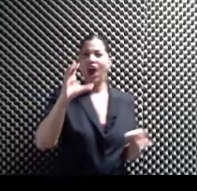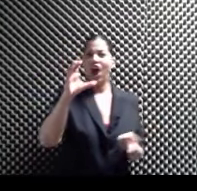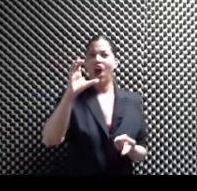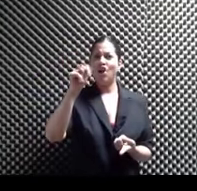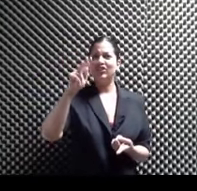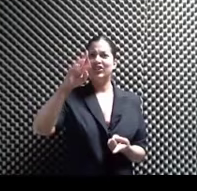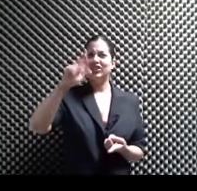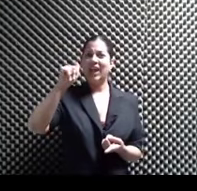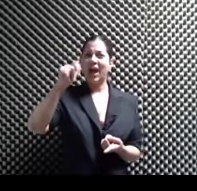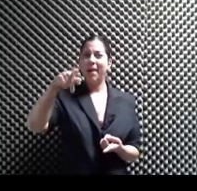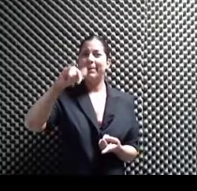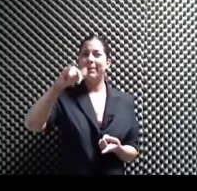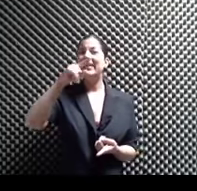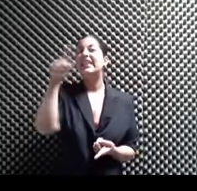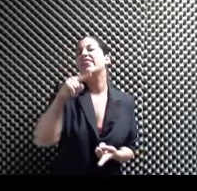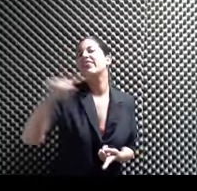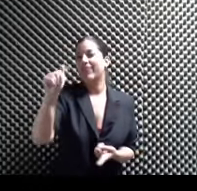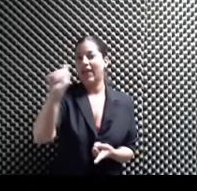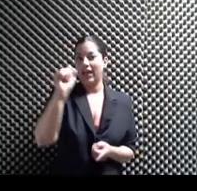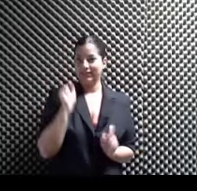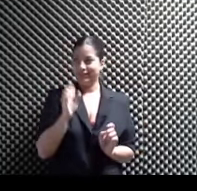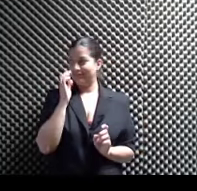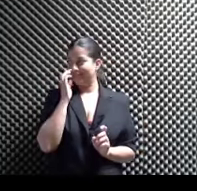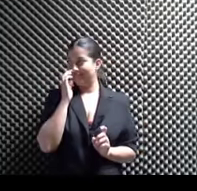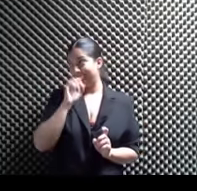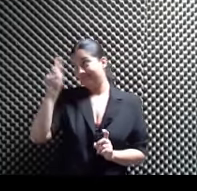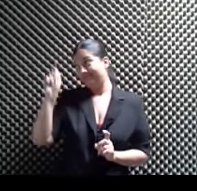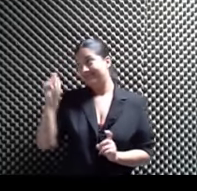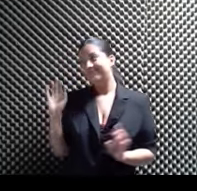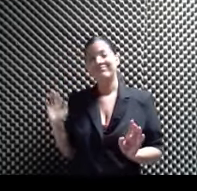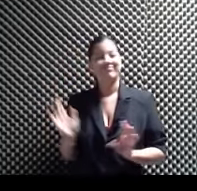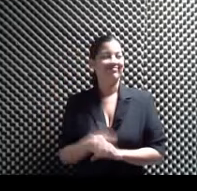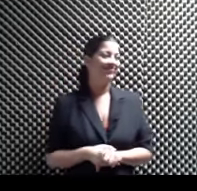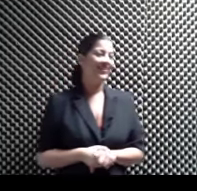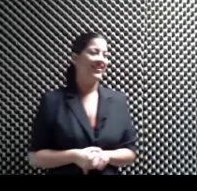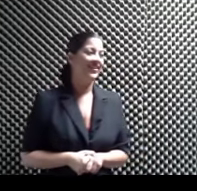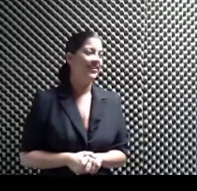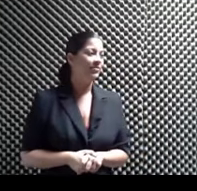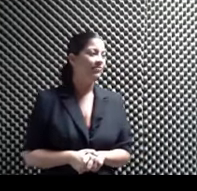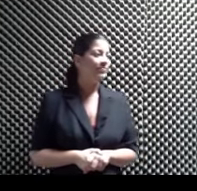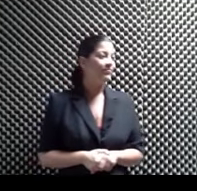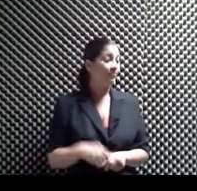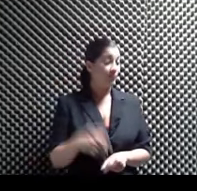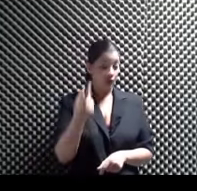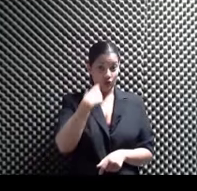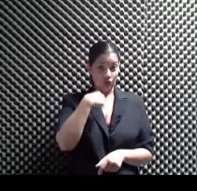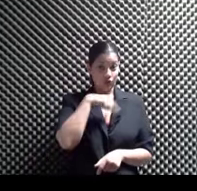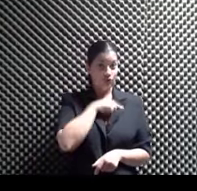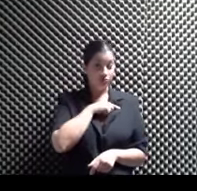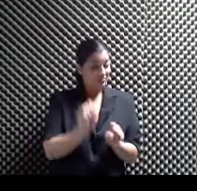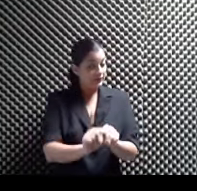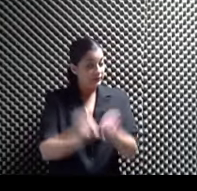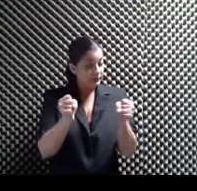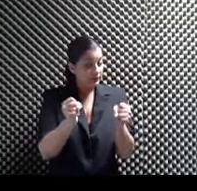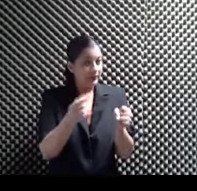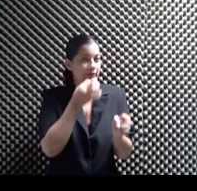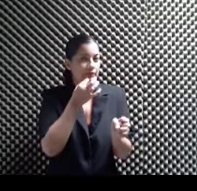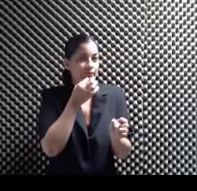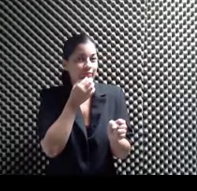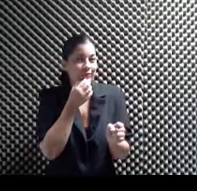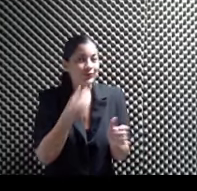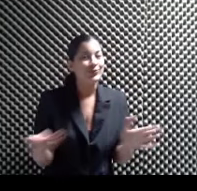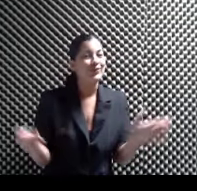Mira para Conceta Yo creo que Sammy Que le va a preguntar Si no lo sabe Ya lo ha ido A preguntarle Y nosotros nos vemos Ya mismito Porque vamos a una pausa